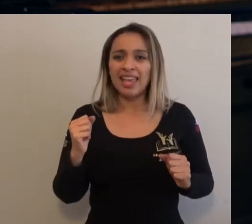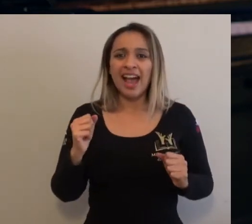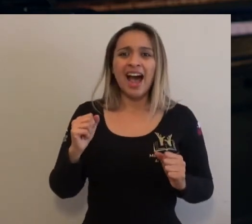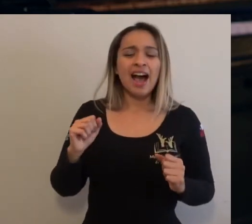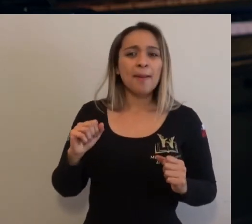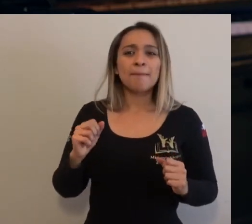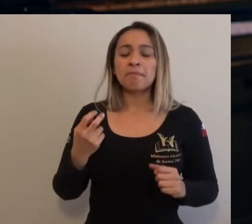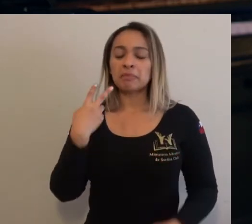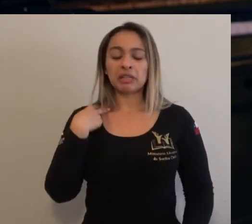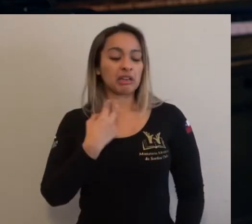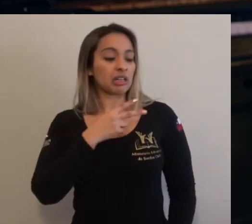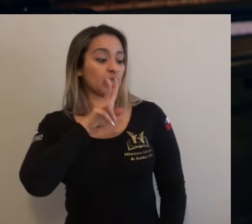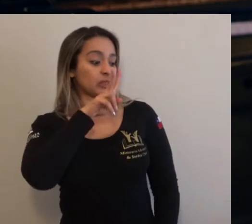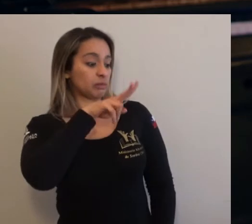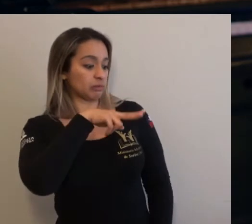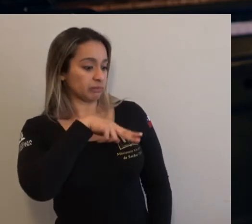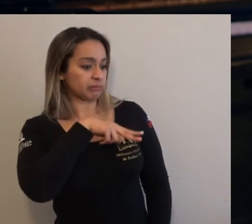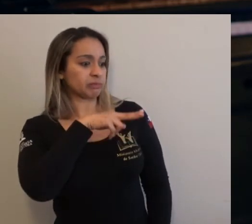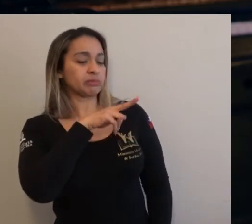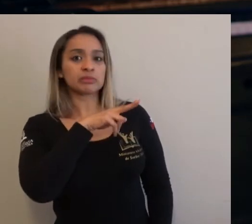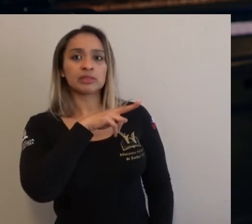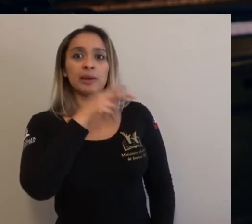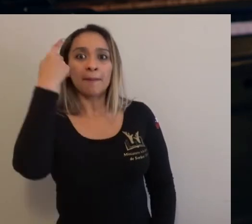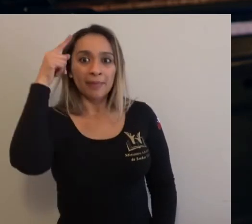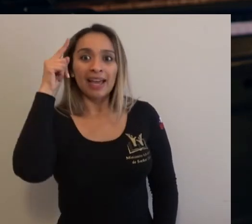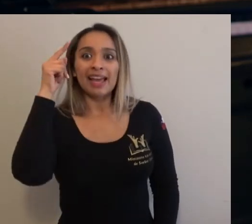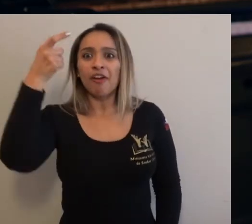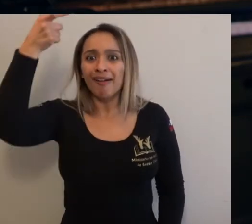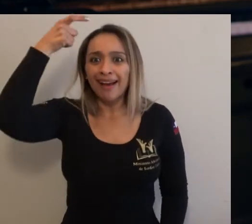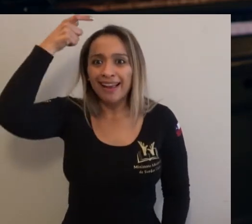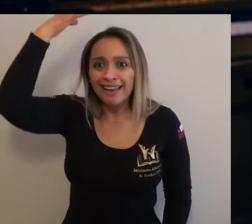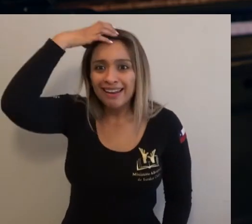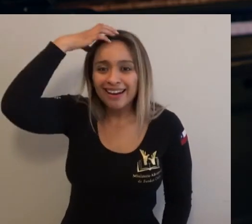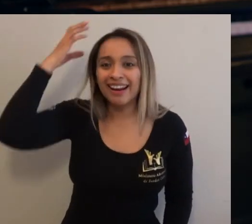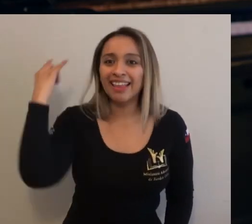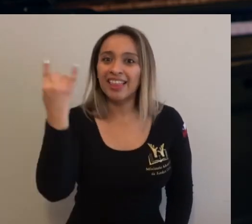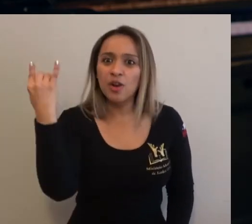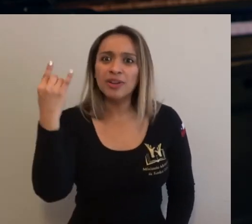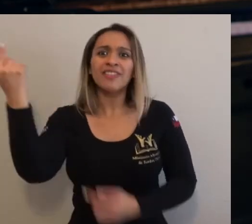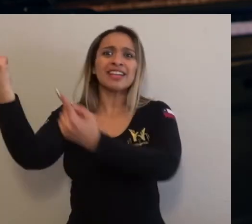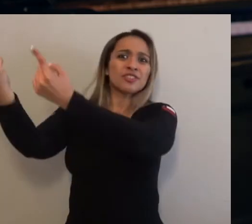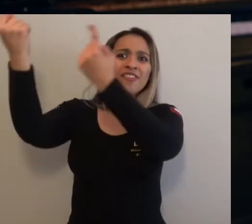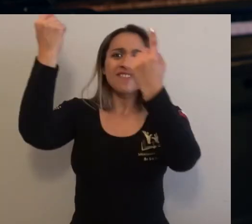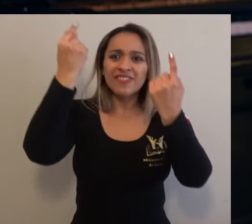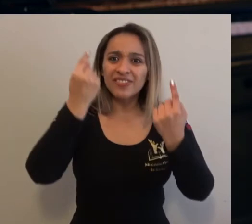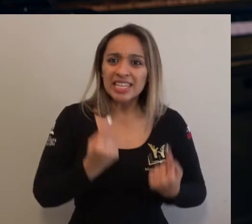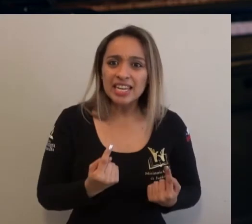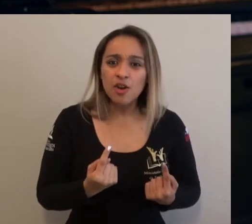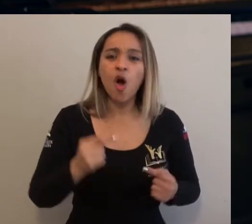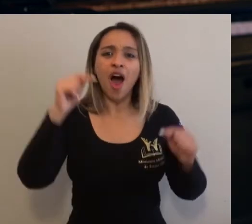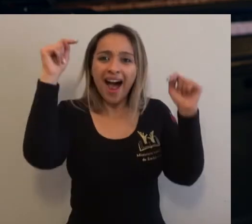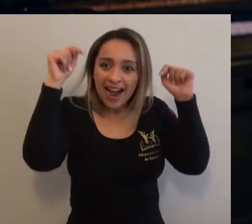persona de los hombros para abajo, esa persona vino a hacer lo contrario. Esa persona que era el